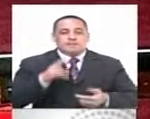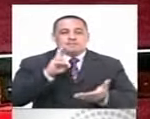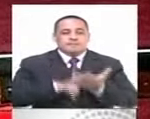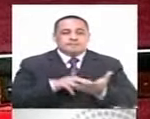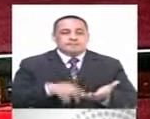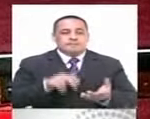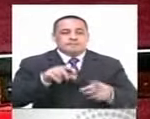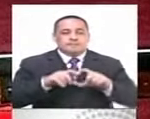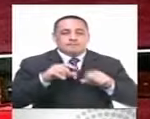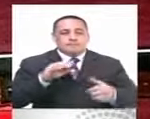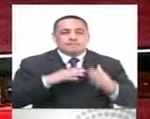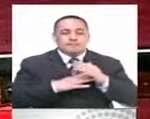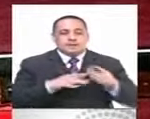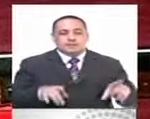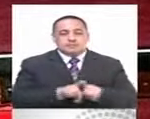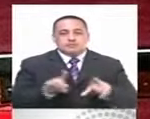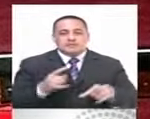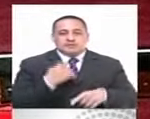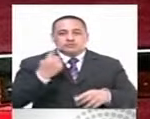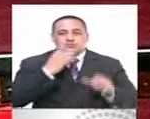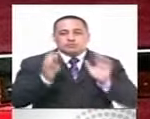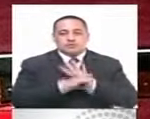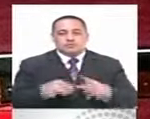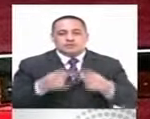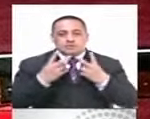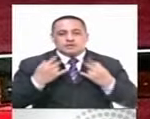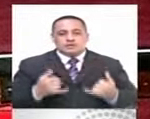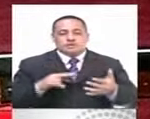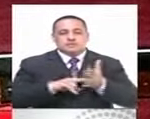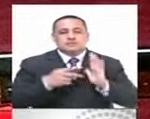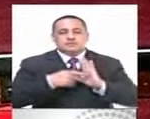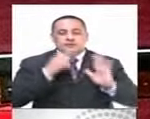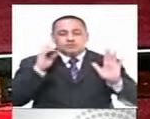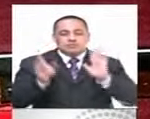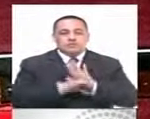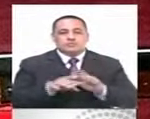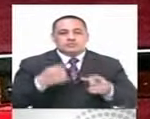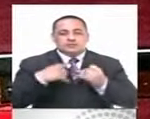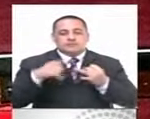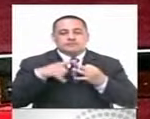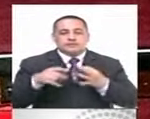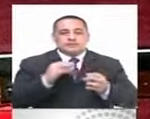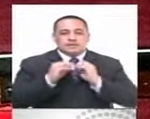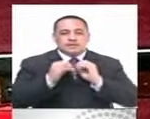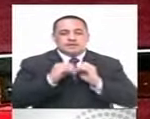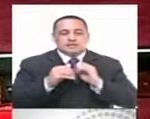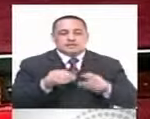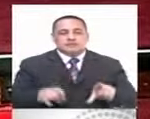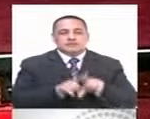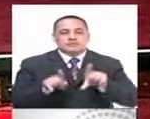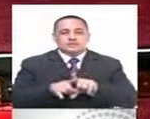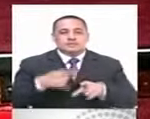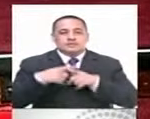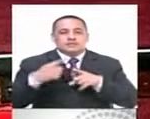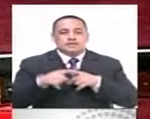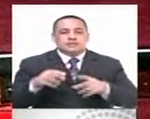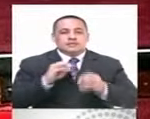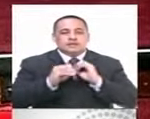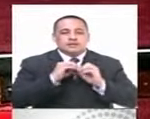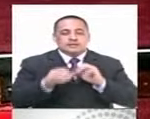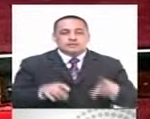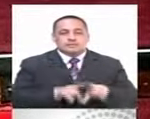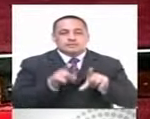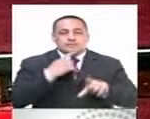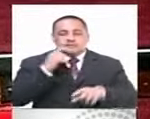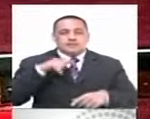el desarrollo. Pero no estamos hablando nada de lo que significa los insumos. Los insumos controlados